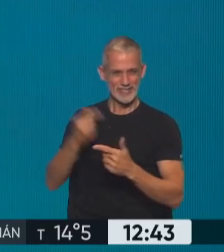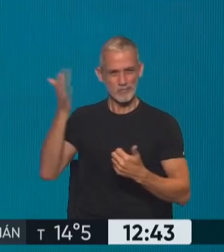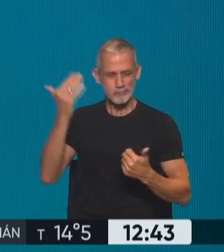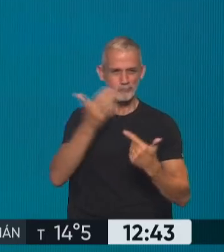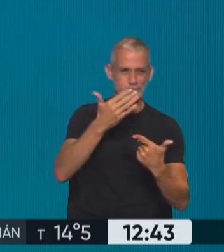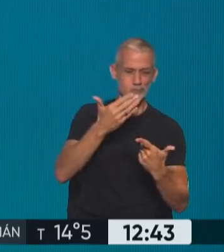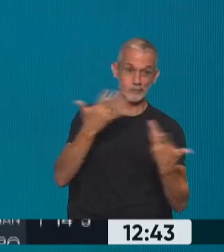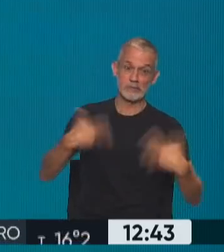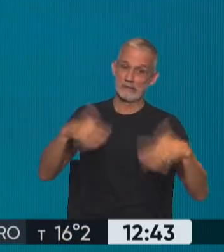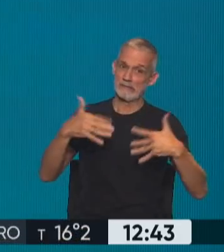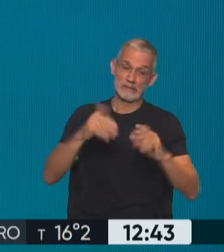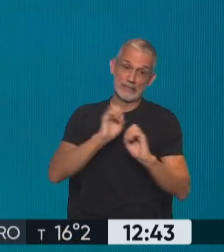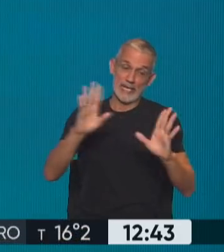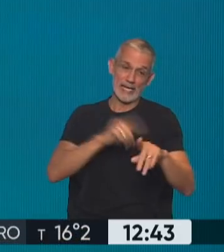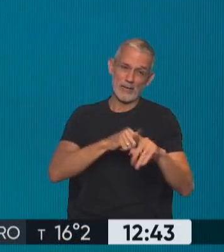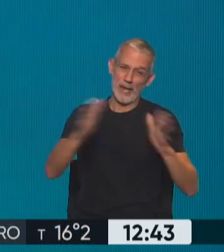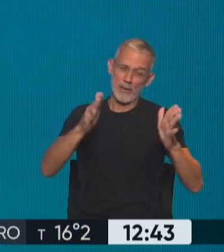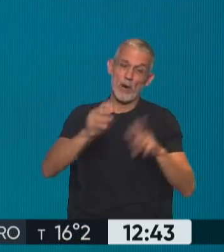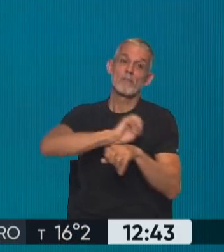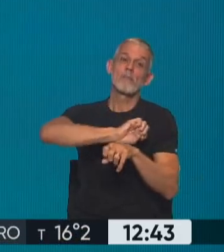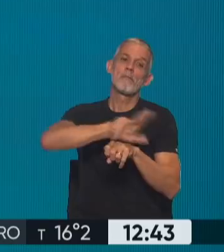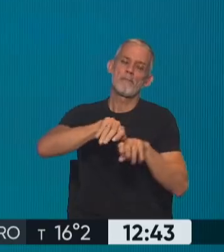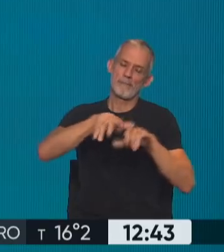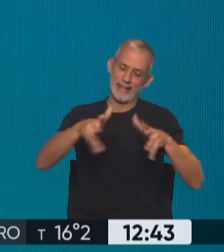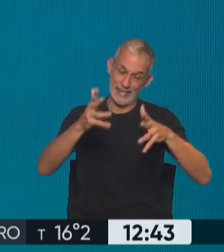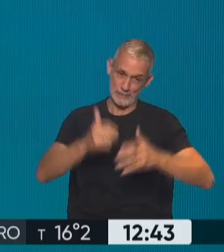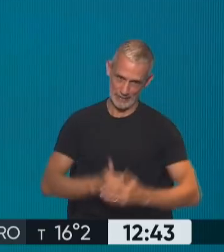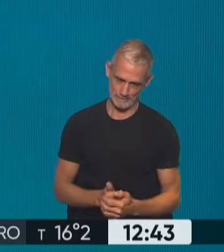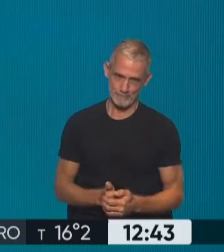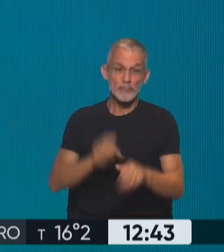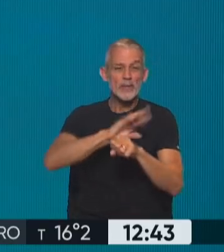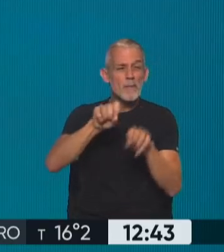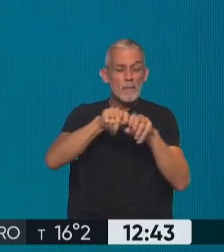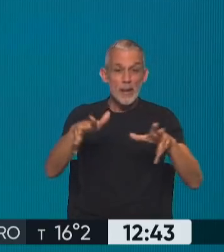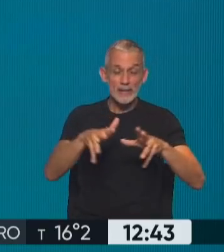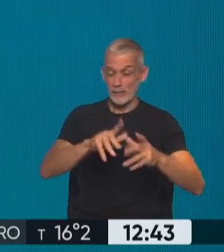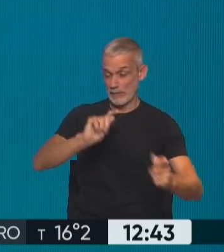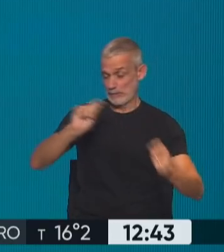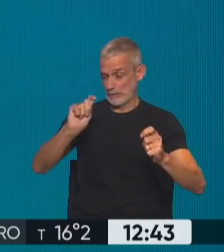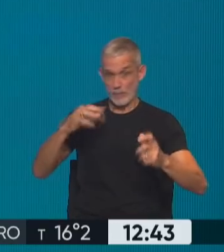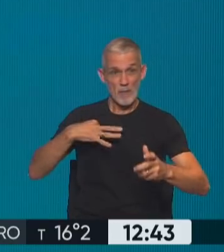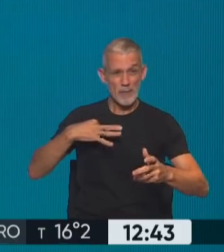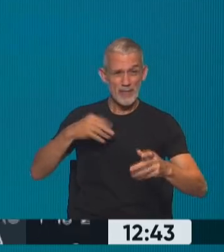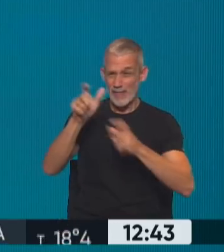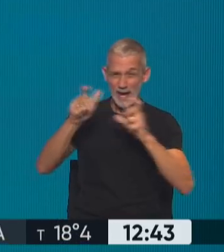intervenciones, y que ha sido la pandemia. La pandemia que ha trastocado